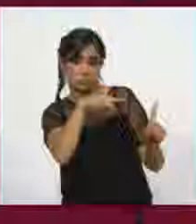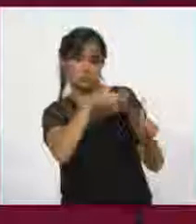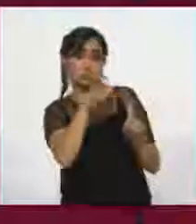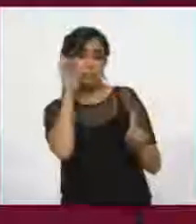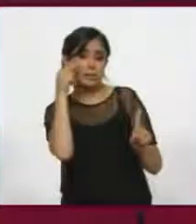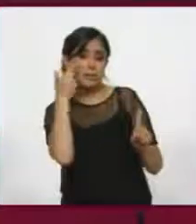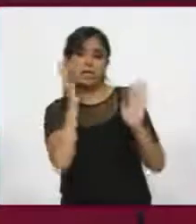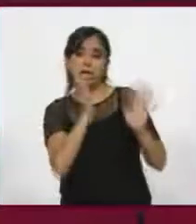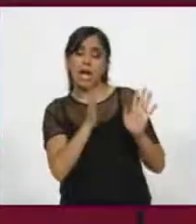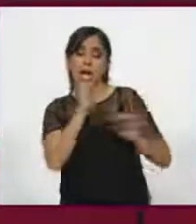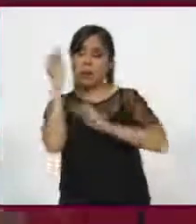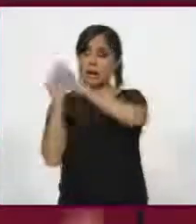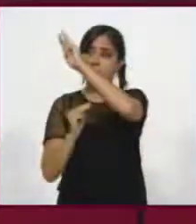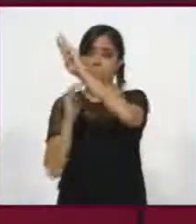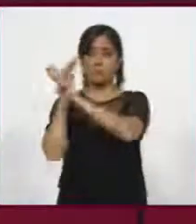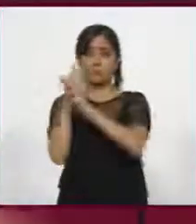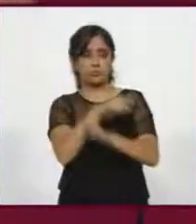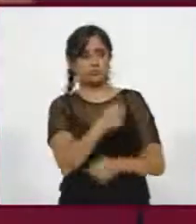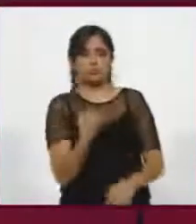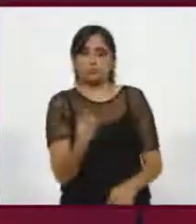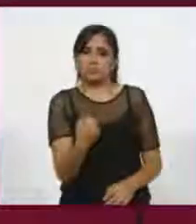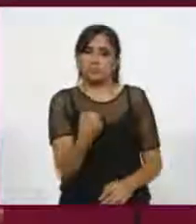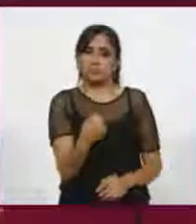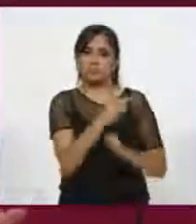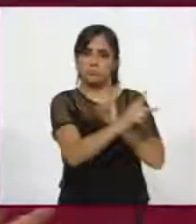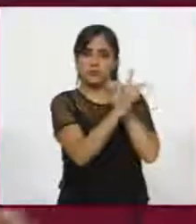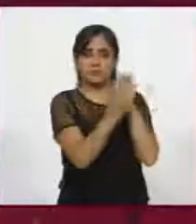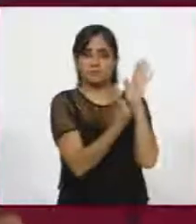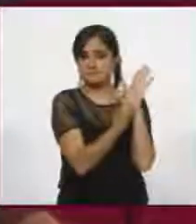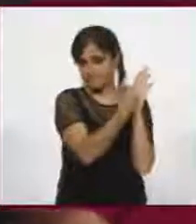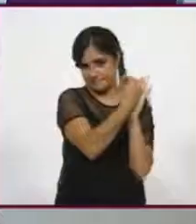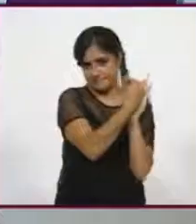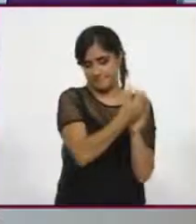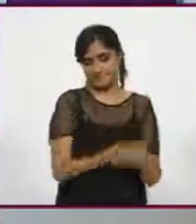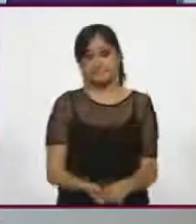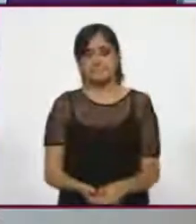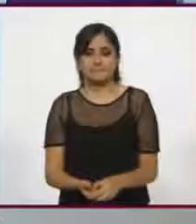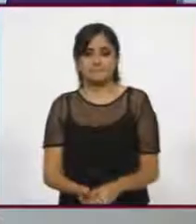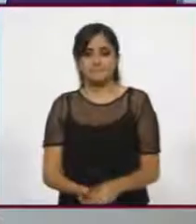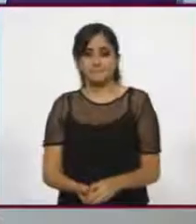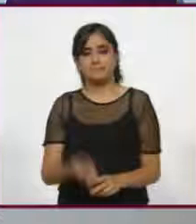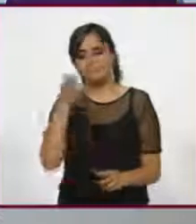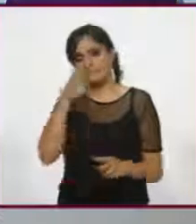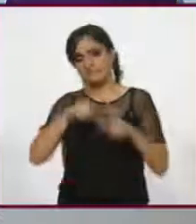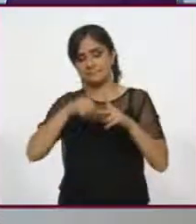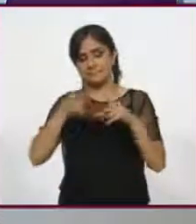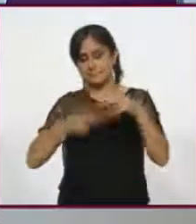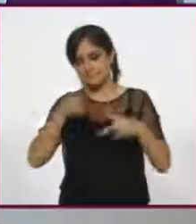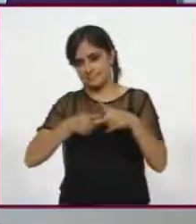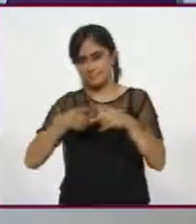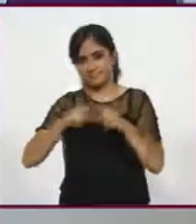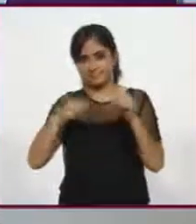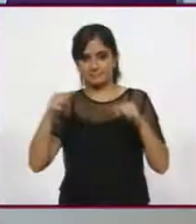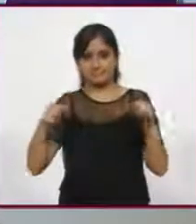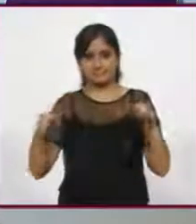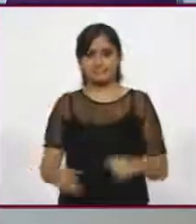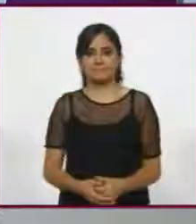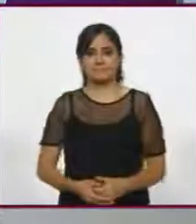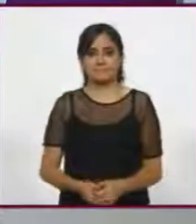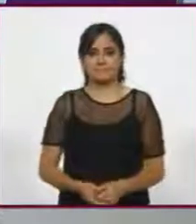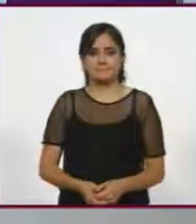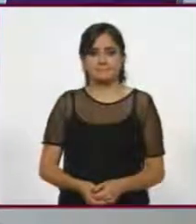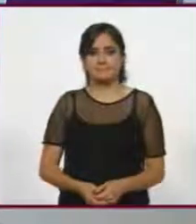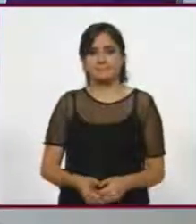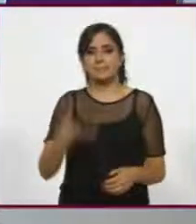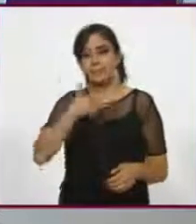como a nivel global, como potencia mundial, pues ahí la vemos como también. Potencia, según dirían estas mediciones, no deseable. Así es, porque además tiene